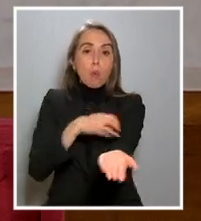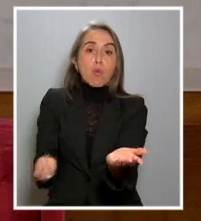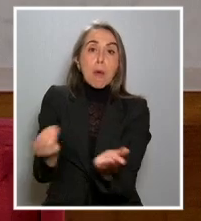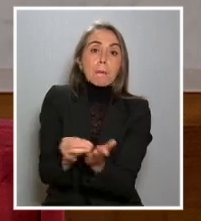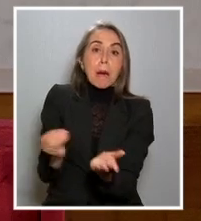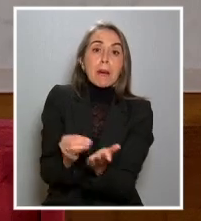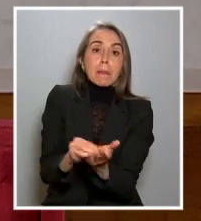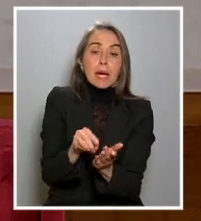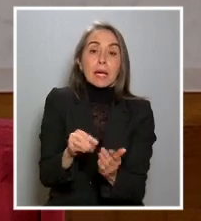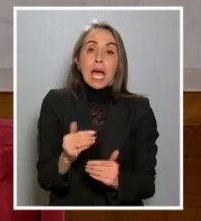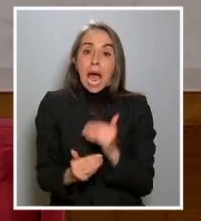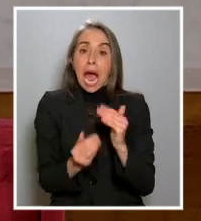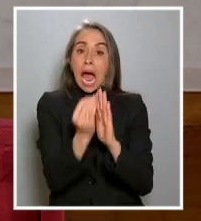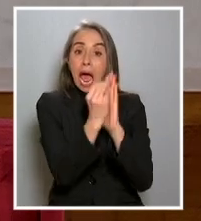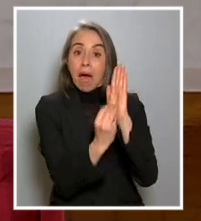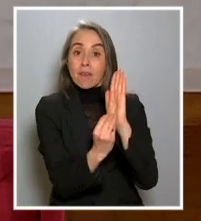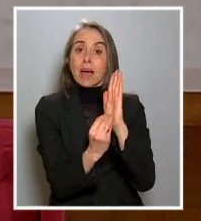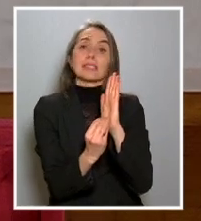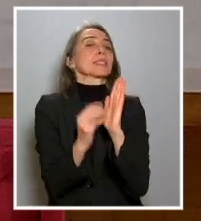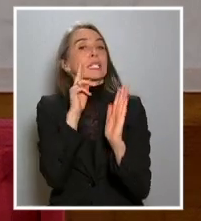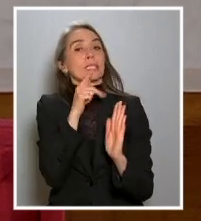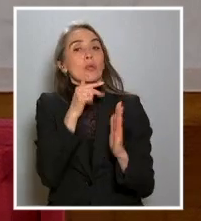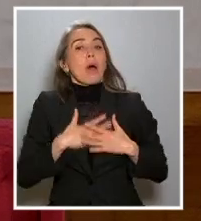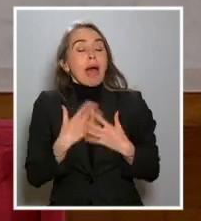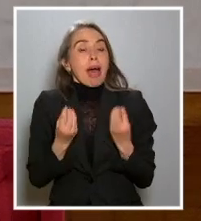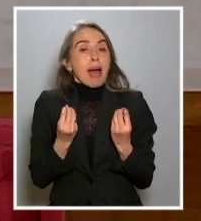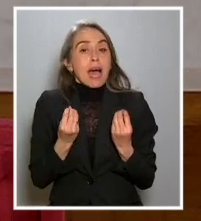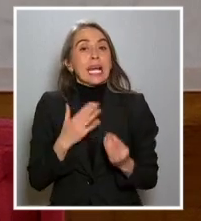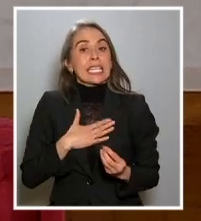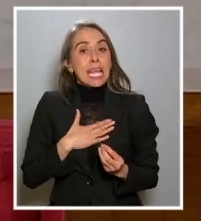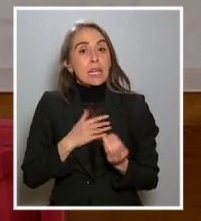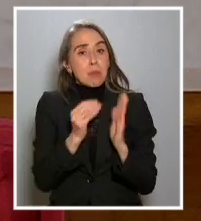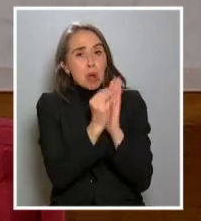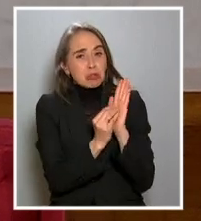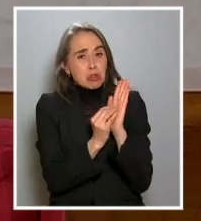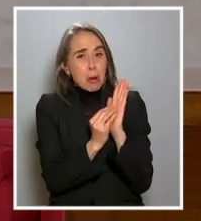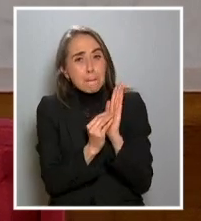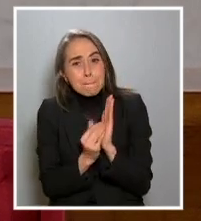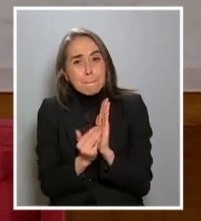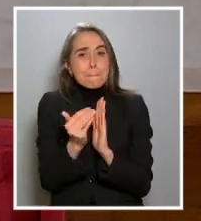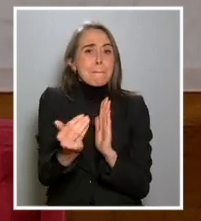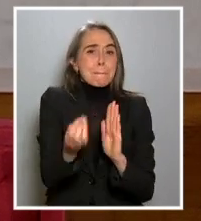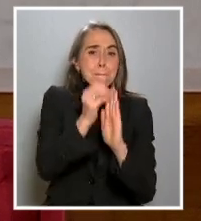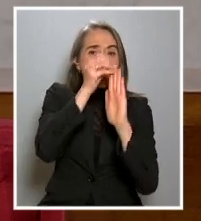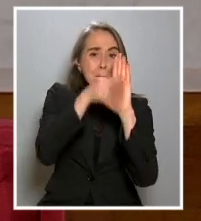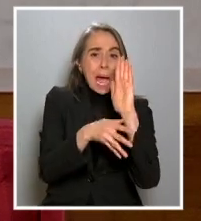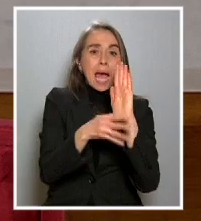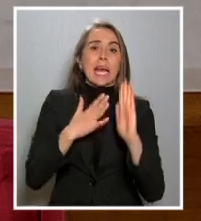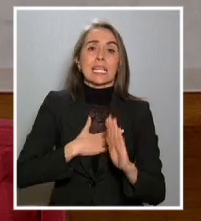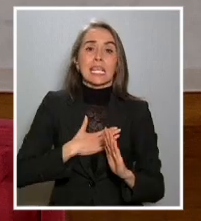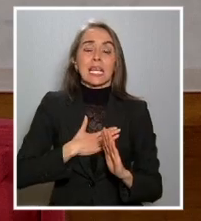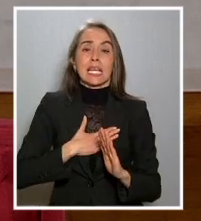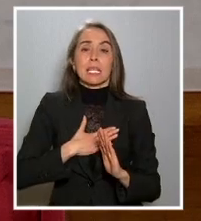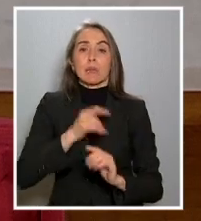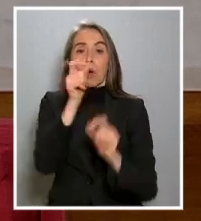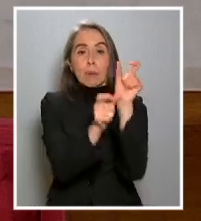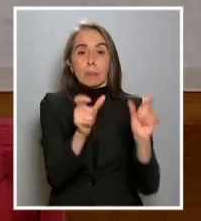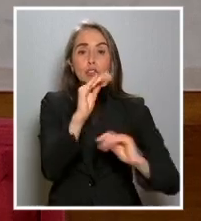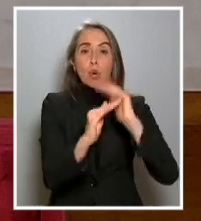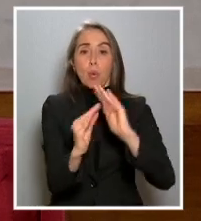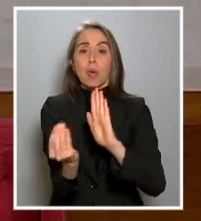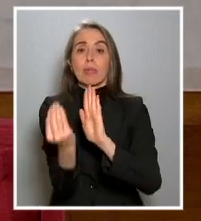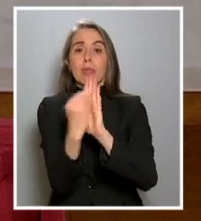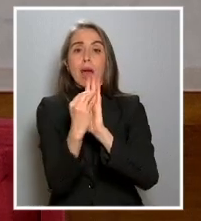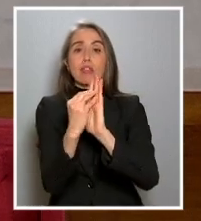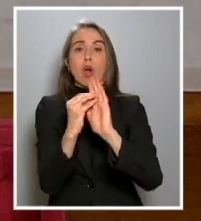Estos avances, sin lugar a dudas, nos alegran, pero queremos ir más lejos. Queremos erigir a los cuidados como